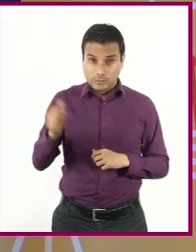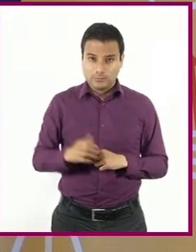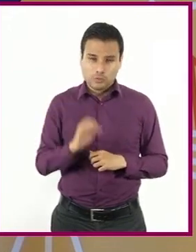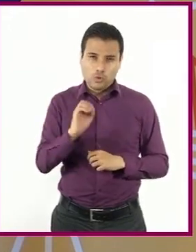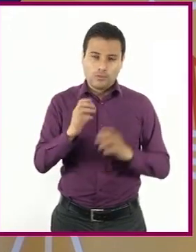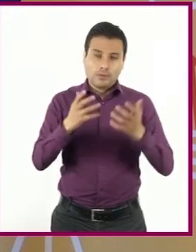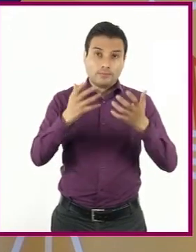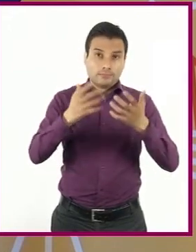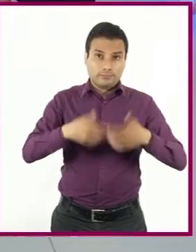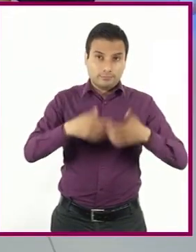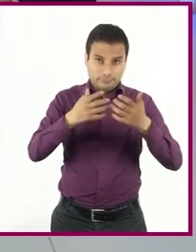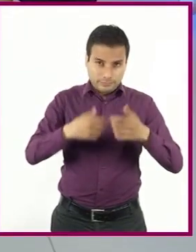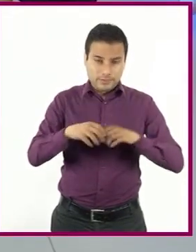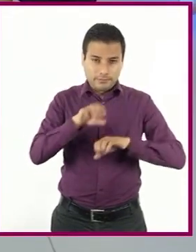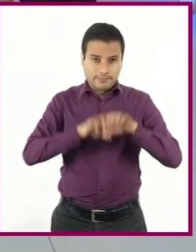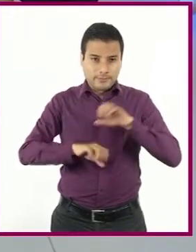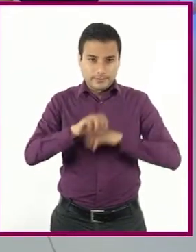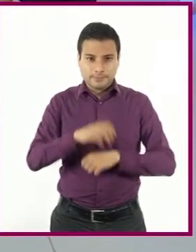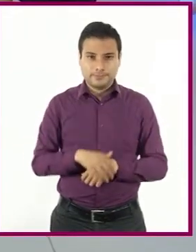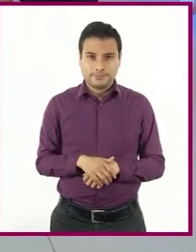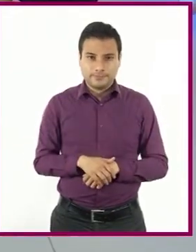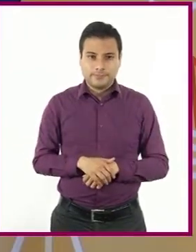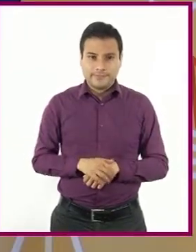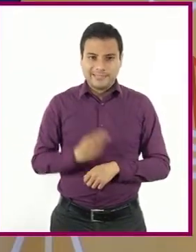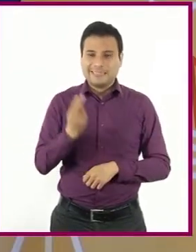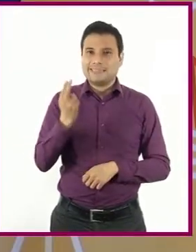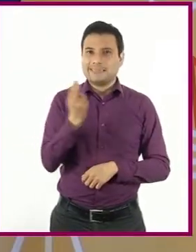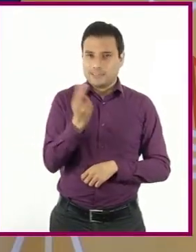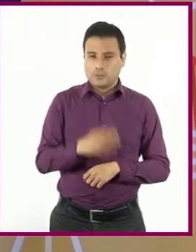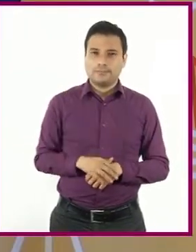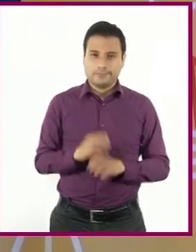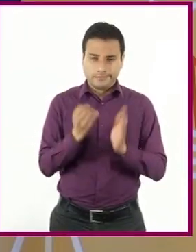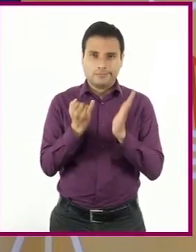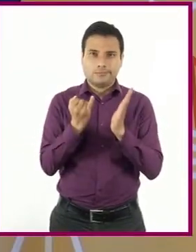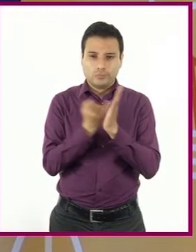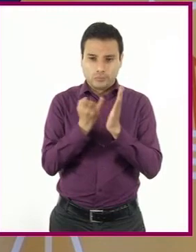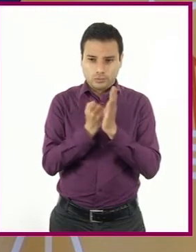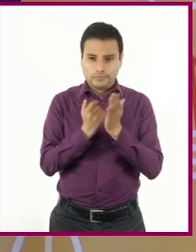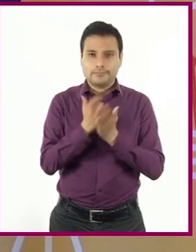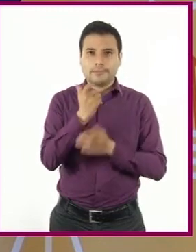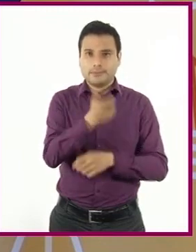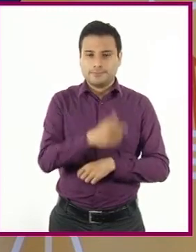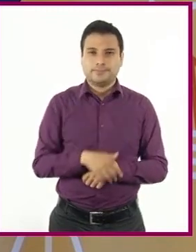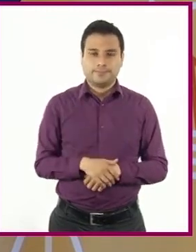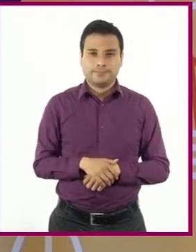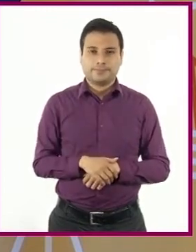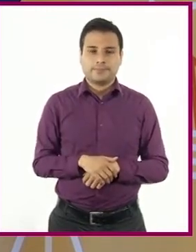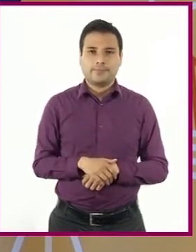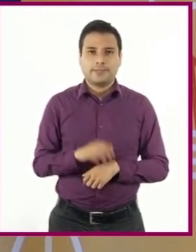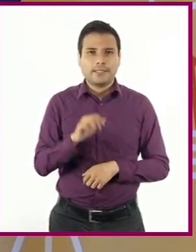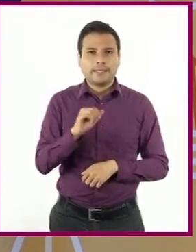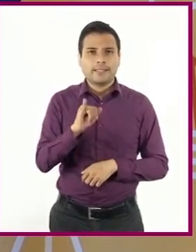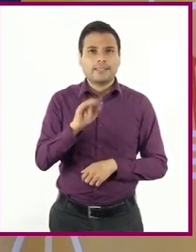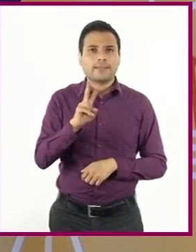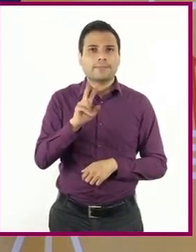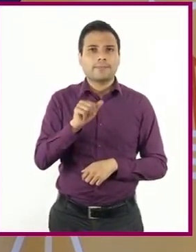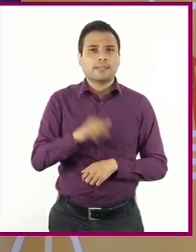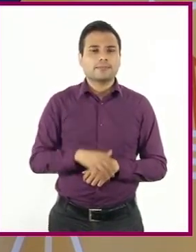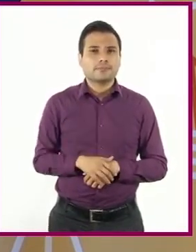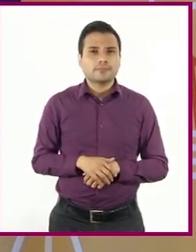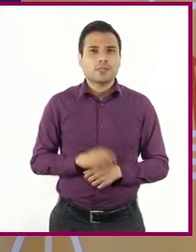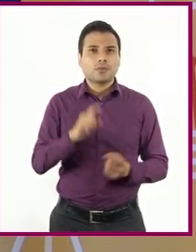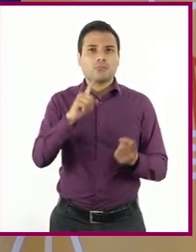es decir, las empresas, están obligadas al pago de este impuesto. El IVA es percibido por el